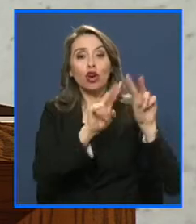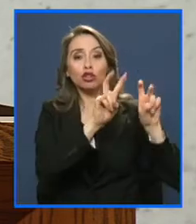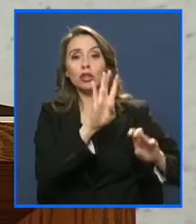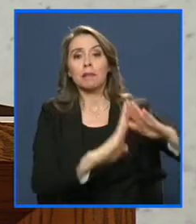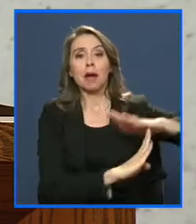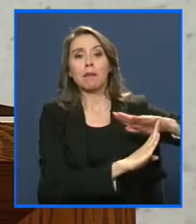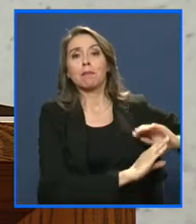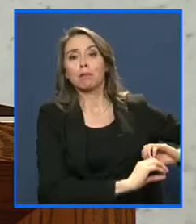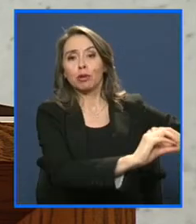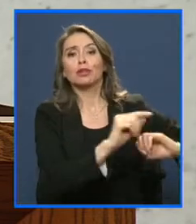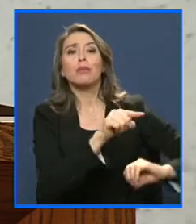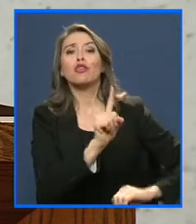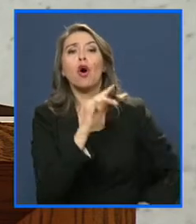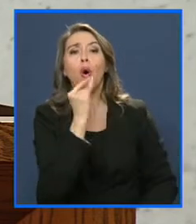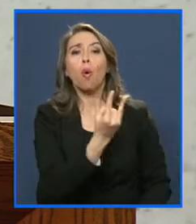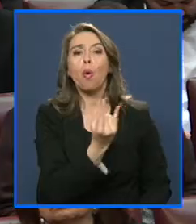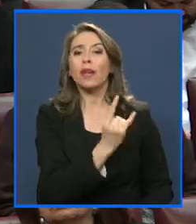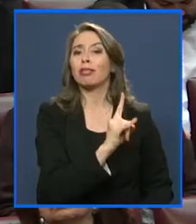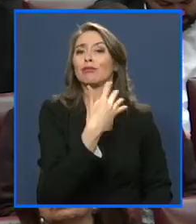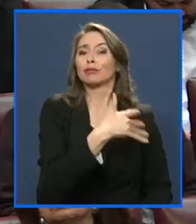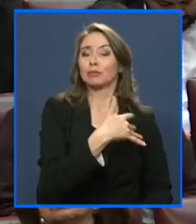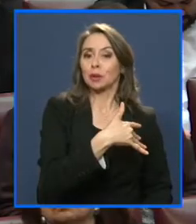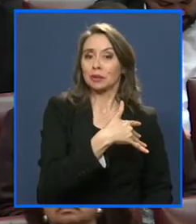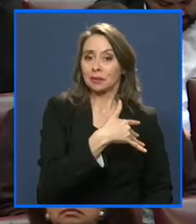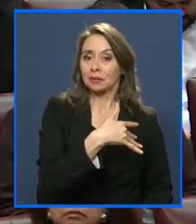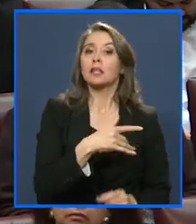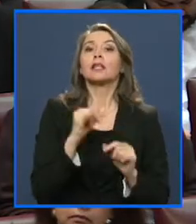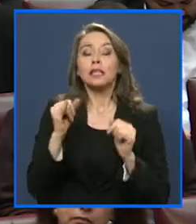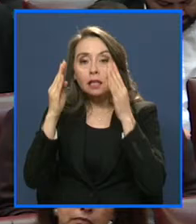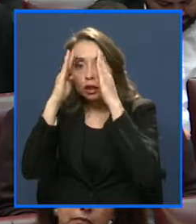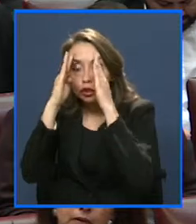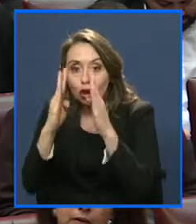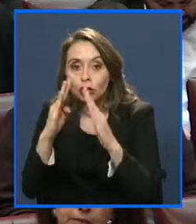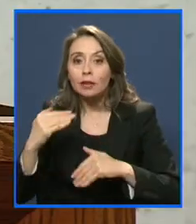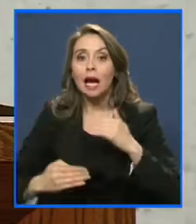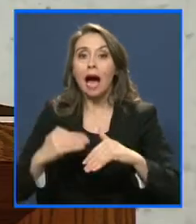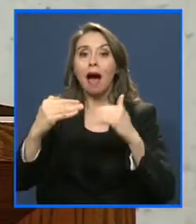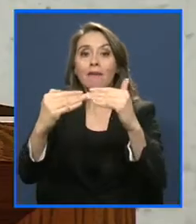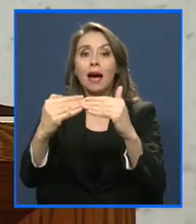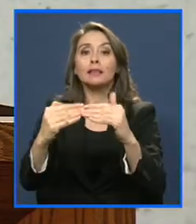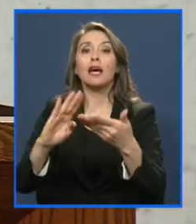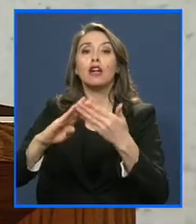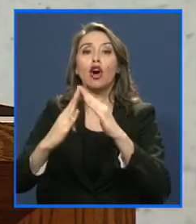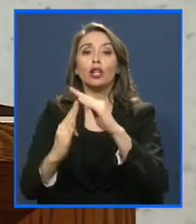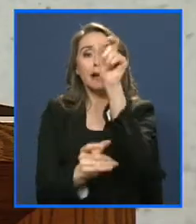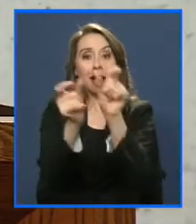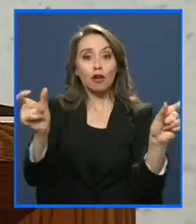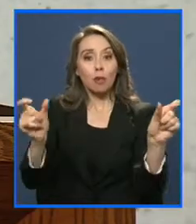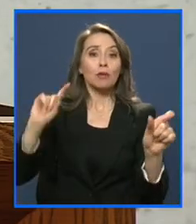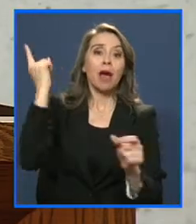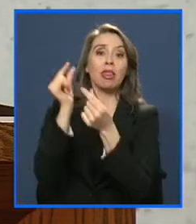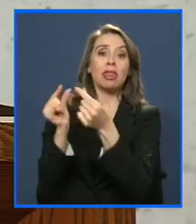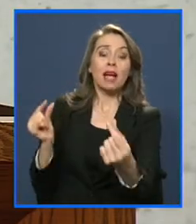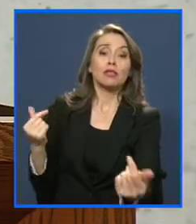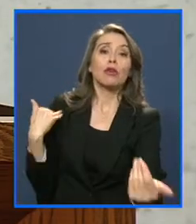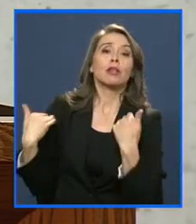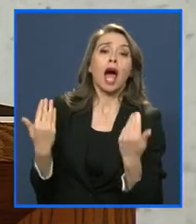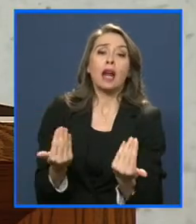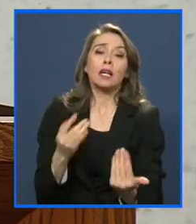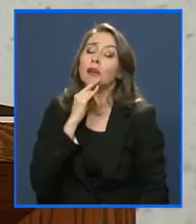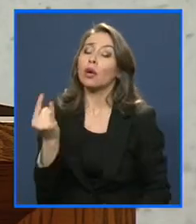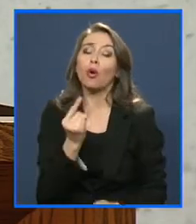menos urgentes o trascendentes y así concentrarnos en avanzar en lo que la comunidad nacional requiere con más premura